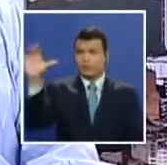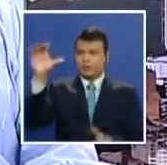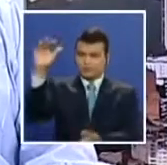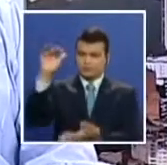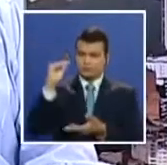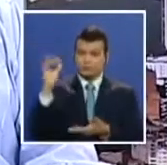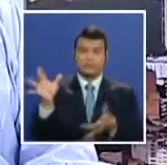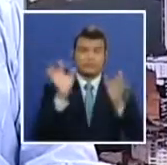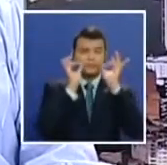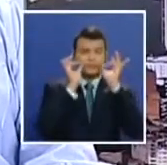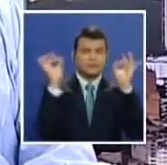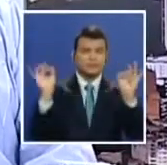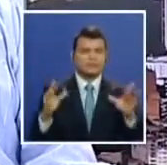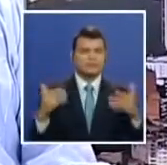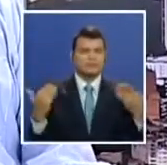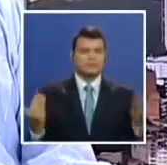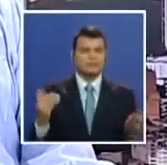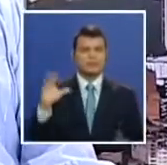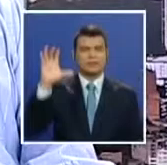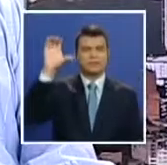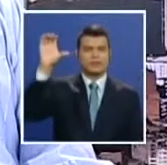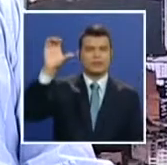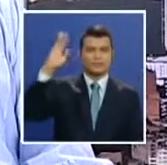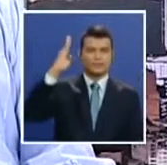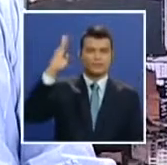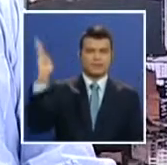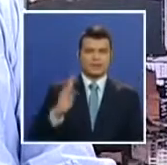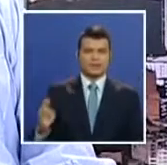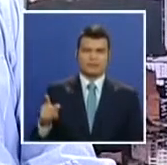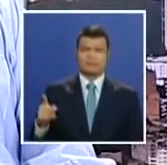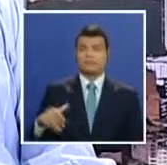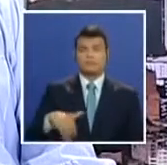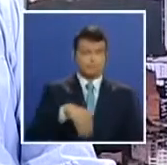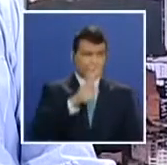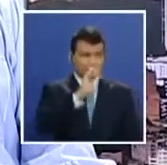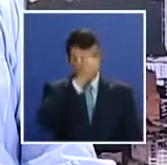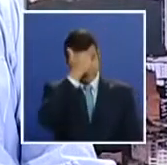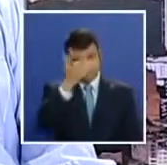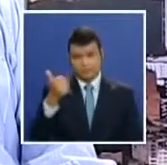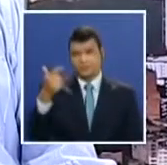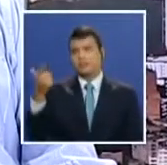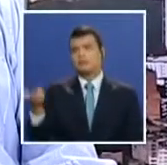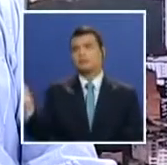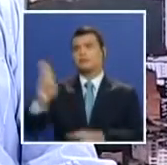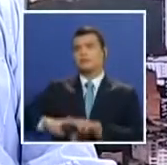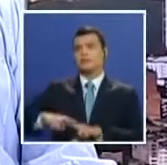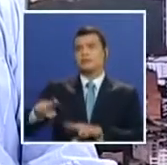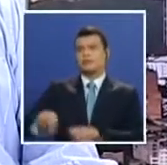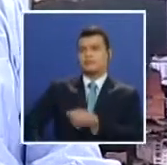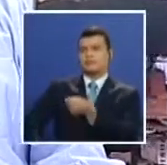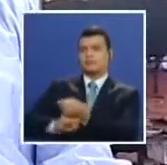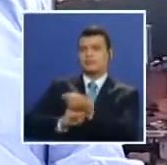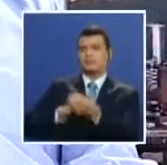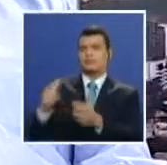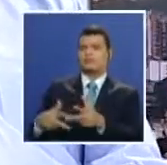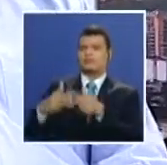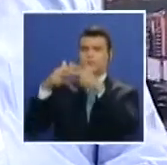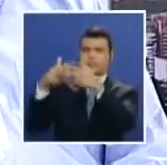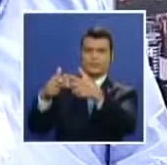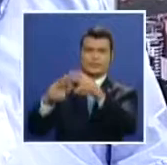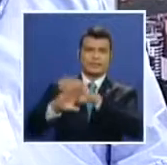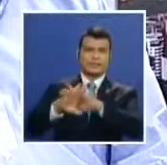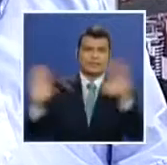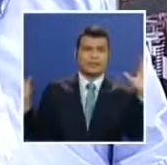ejemplo lo más grave de todo es brasil el principal producto tiene tasa subsidiada de crédito agropecuario